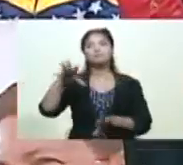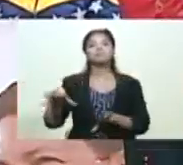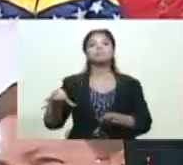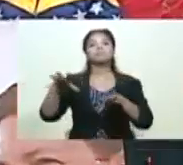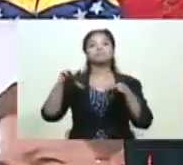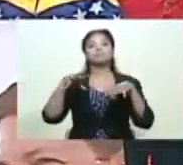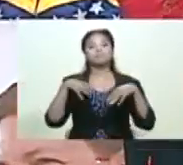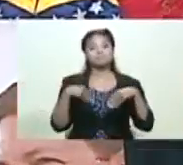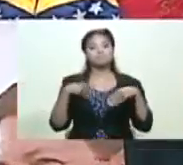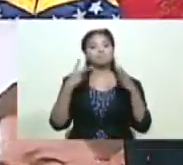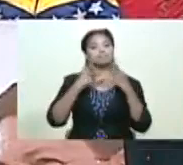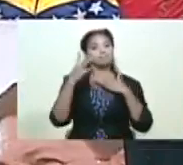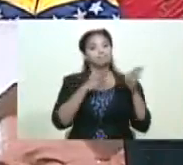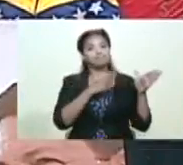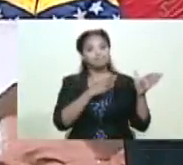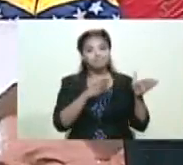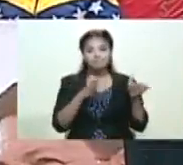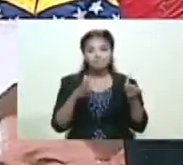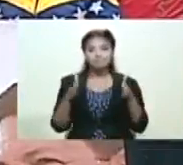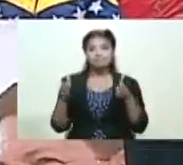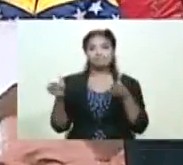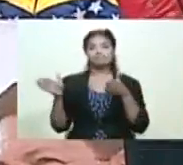asuma la estrategia